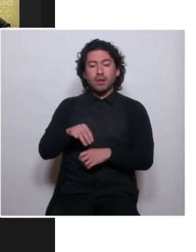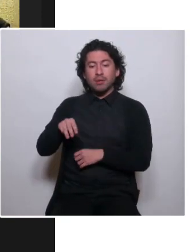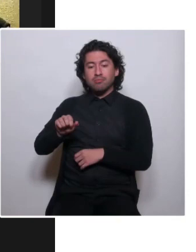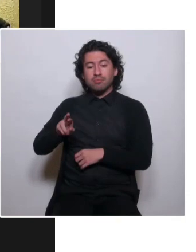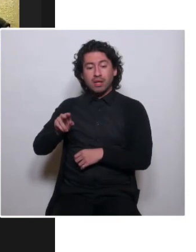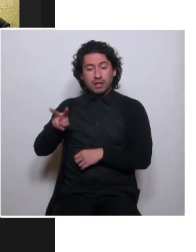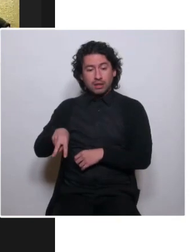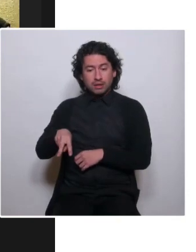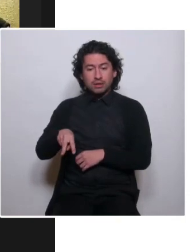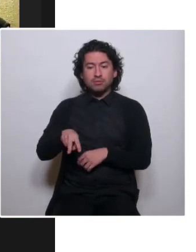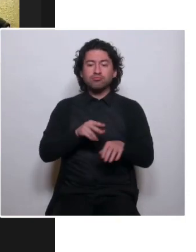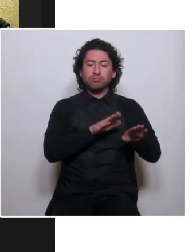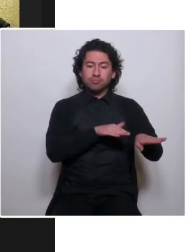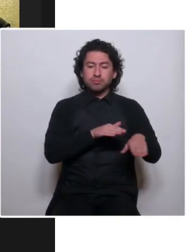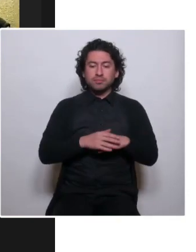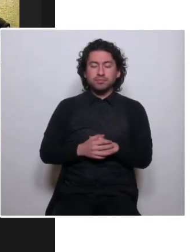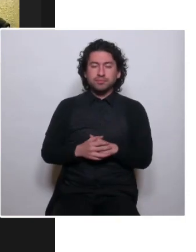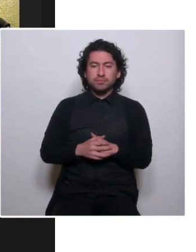secretario.